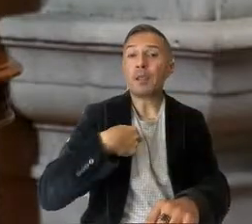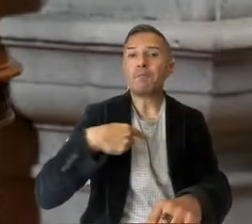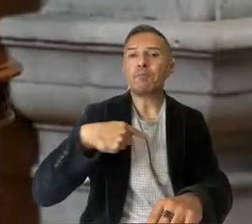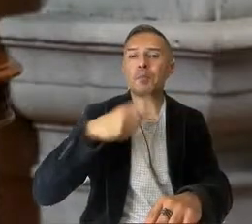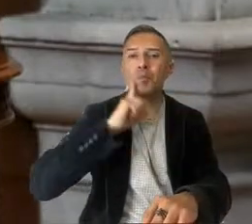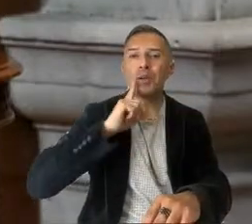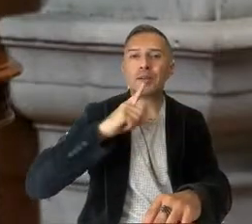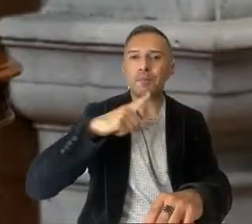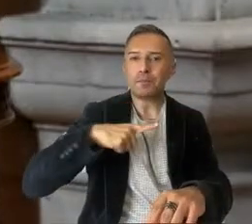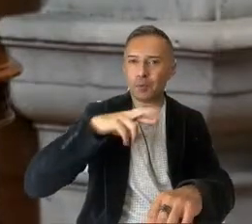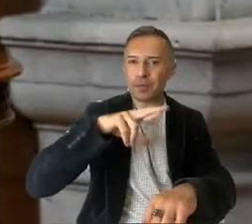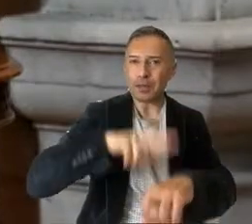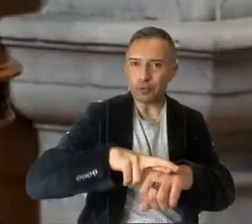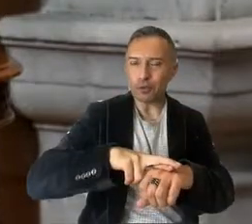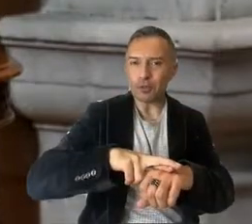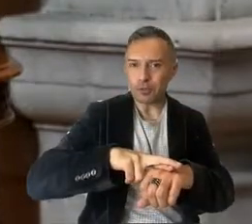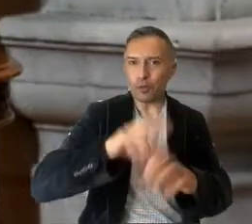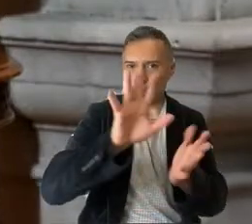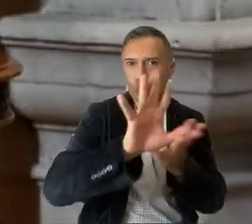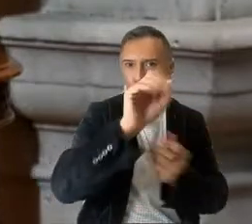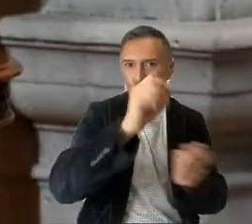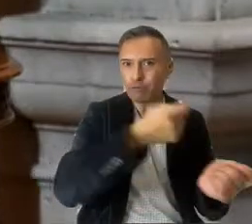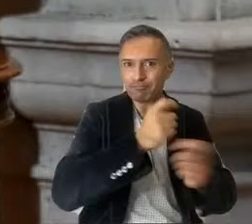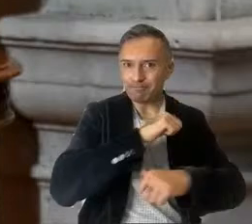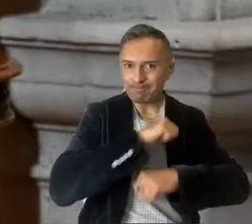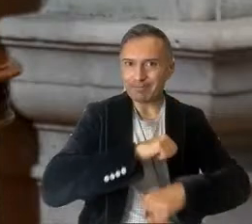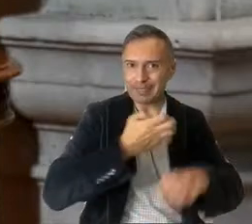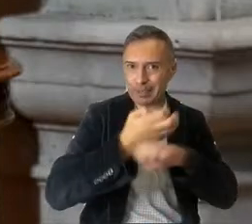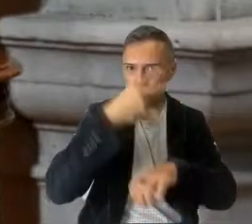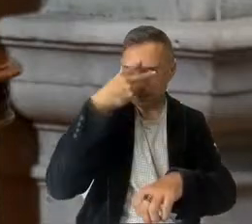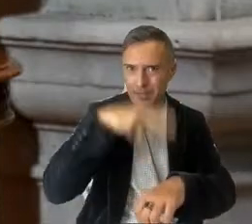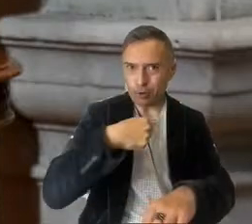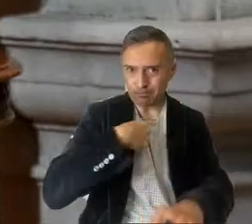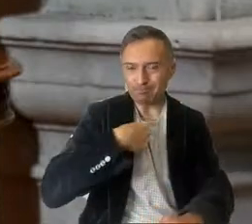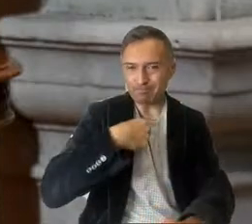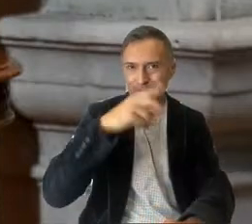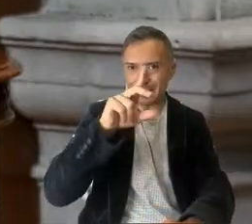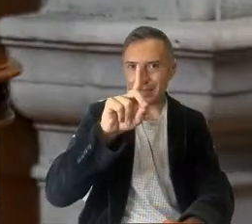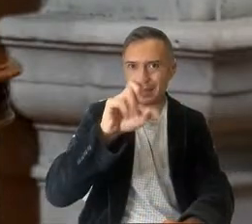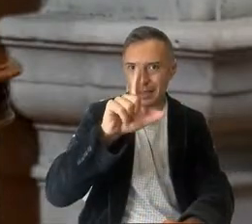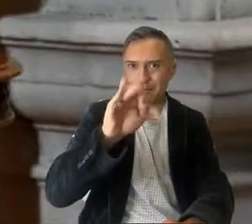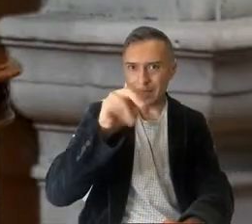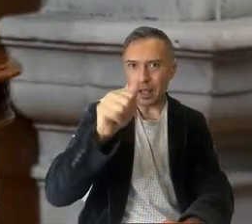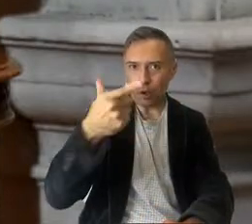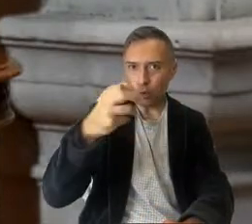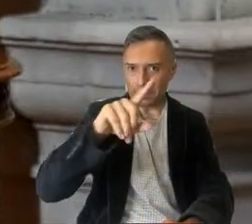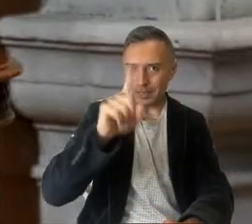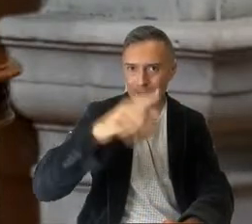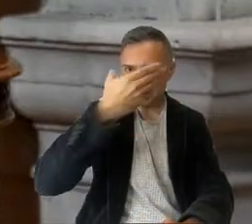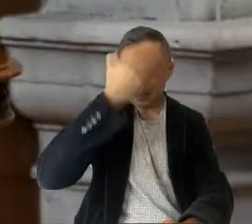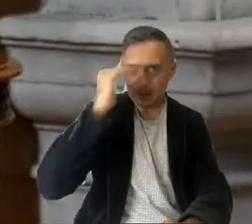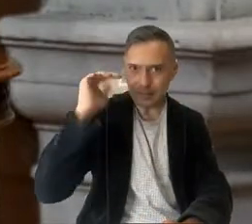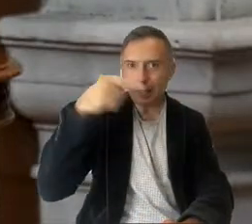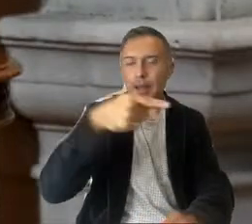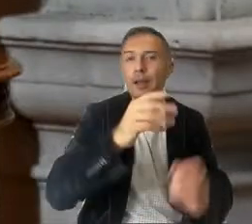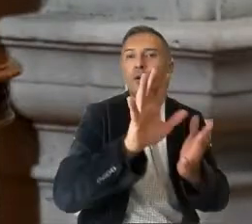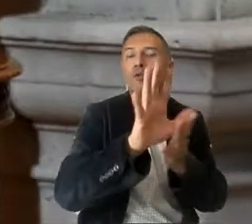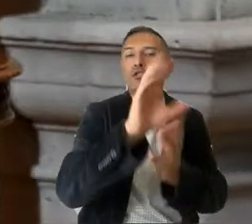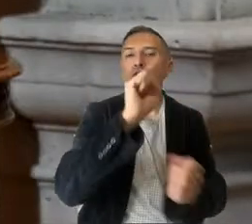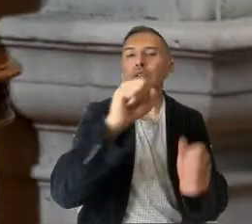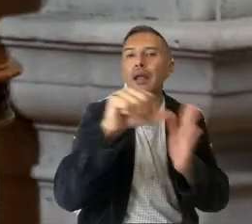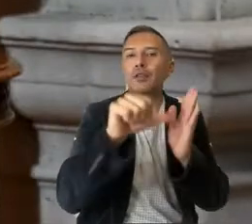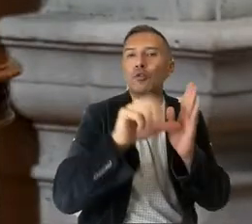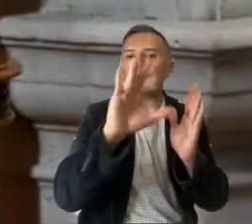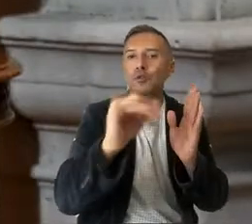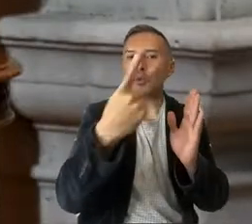Gómez Álvarez, gobernadora constitucional del Estado de México, en ejercicio de las facultades que me confieren los artículos